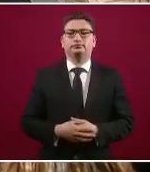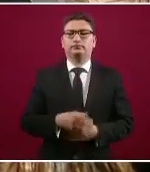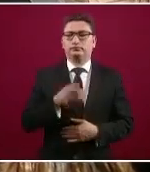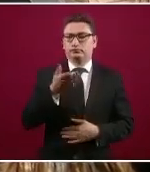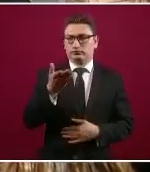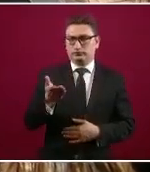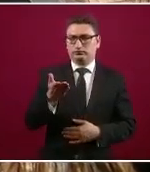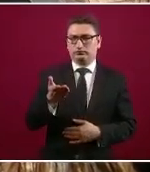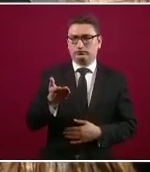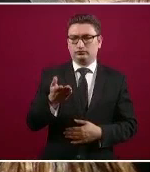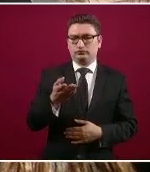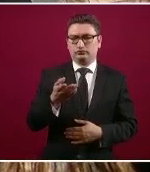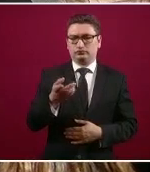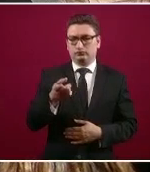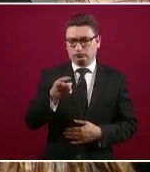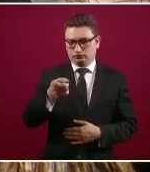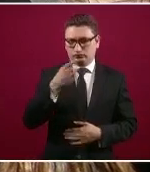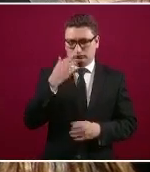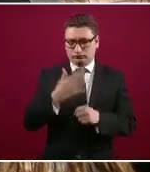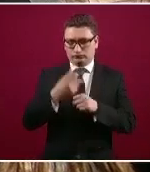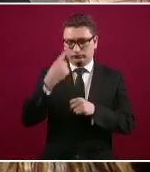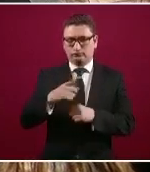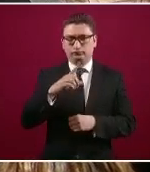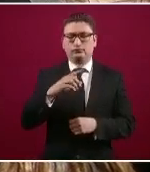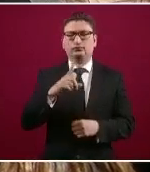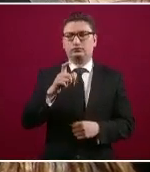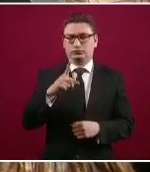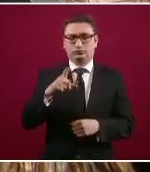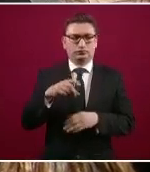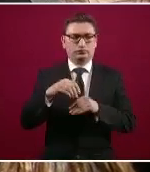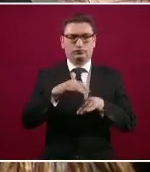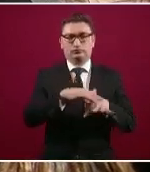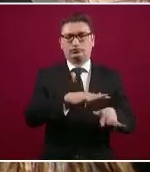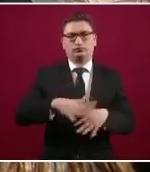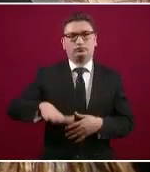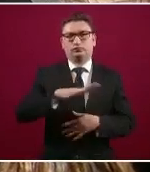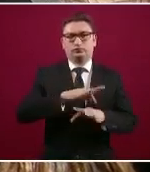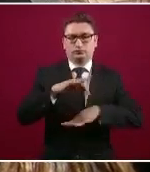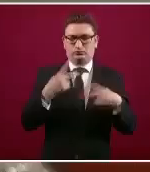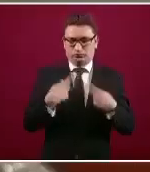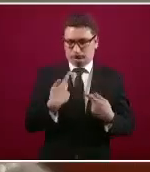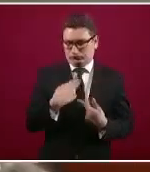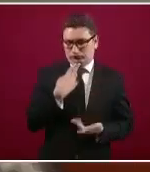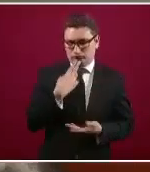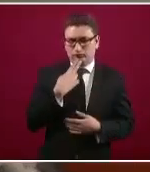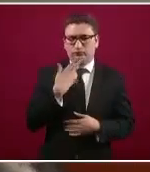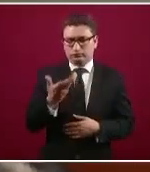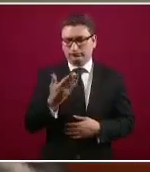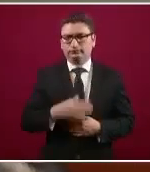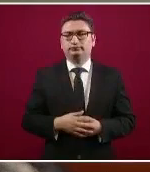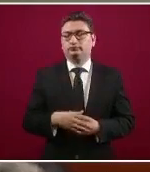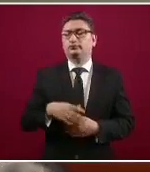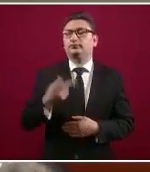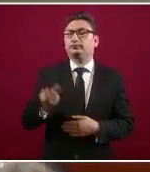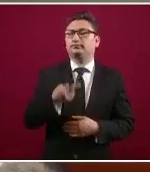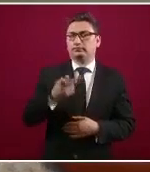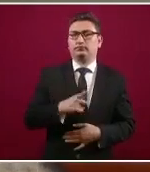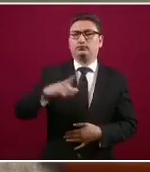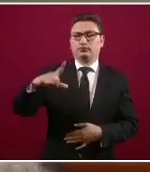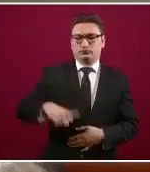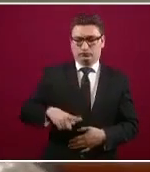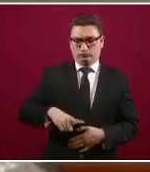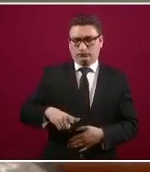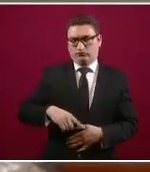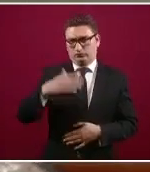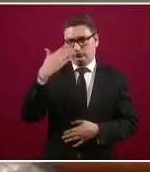Ustedes son los responsables de la distribución de agua potable para consumo humano. Quisiera saber si el gobierno que actualmente